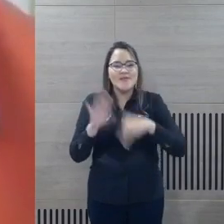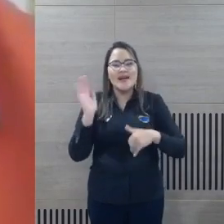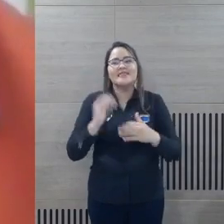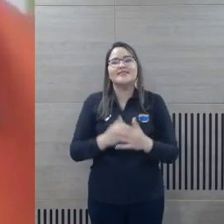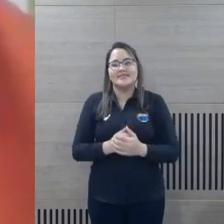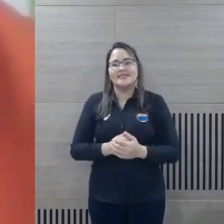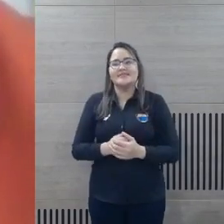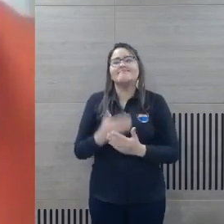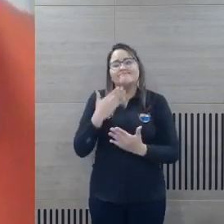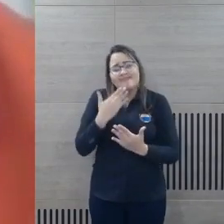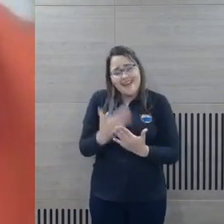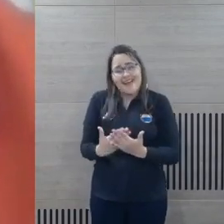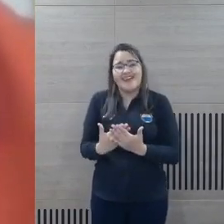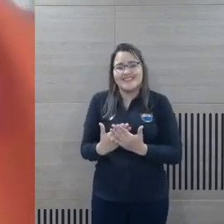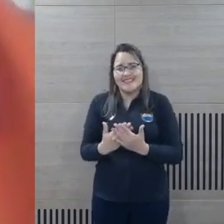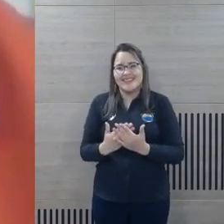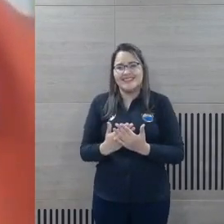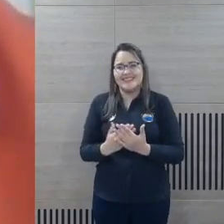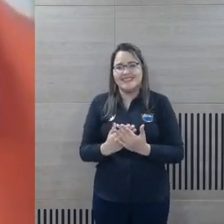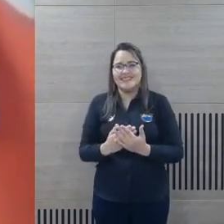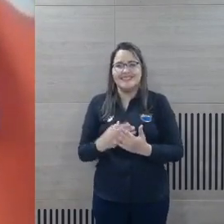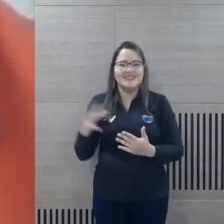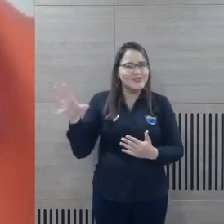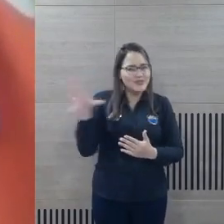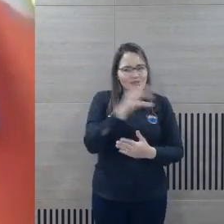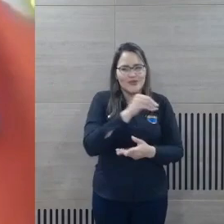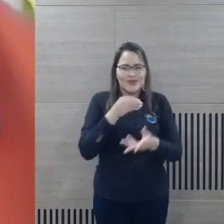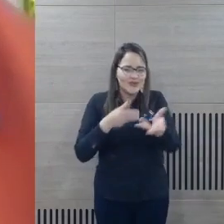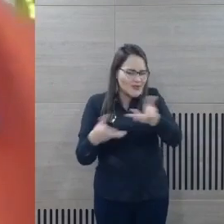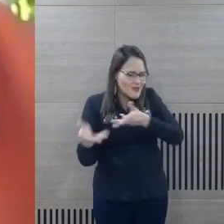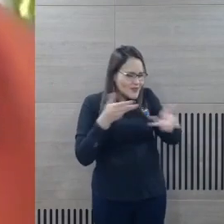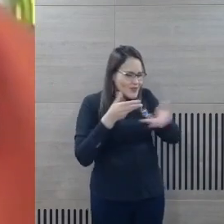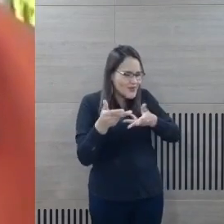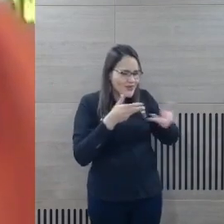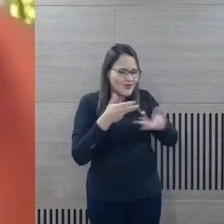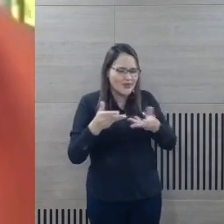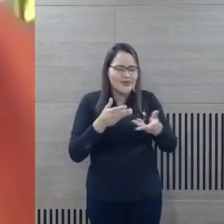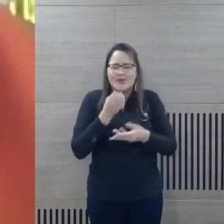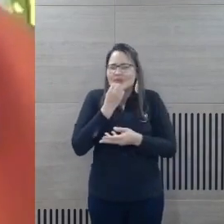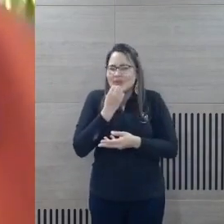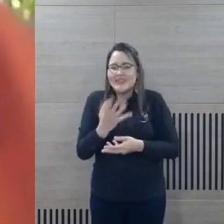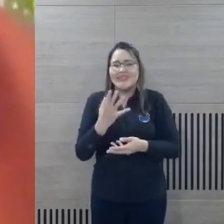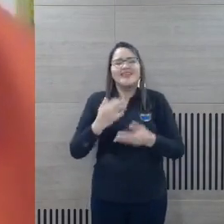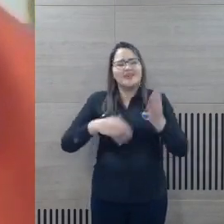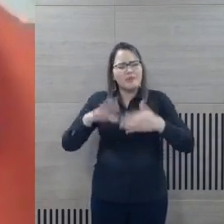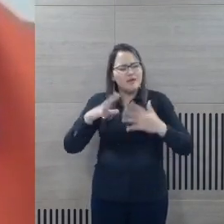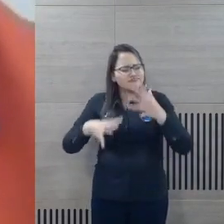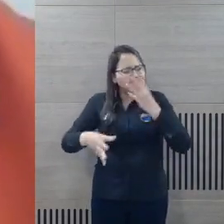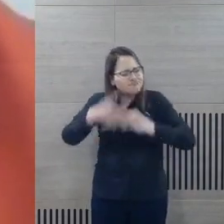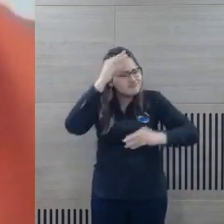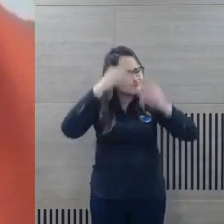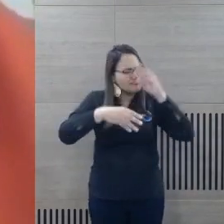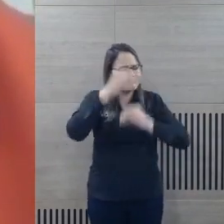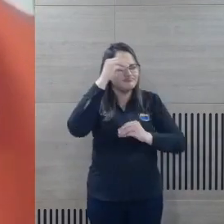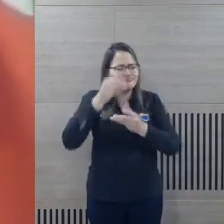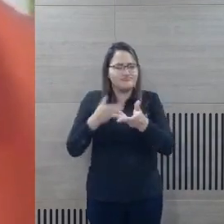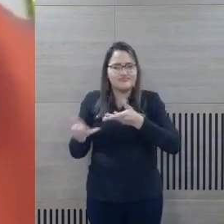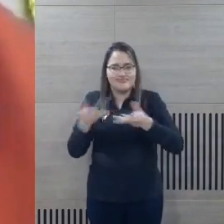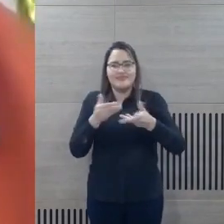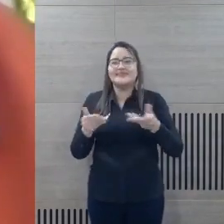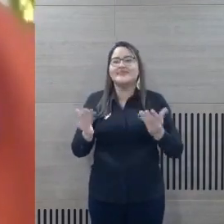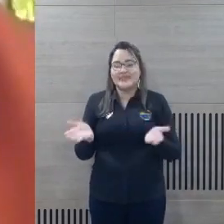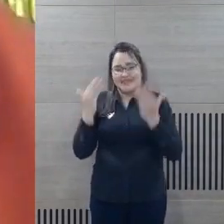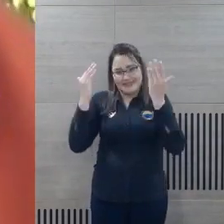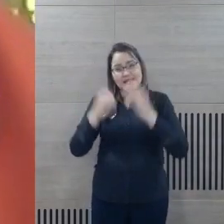de estudio, de tanto aprendizaje, realizados con mucho esfuerzo, sacrificio y trabajo en cada proyecto, quiz, parcial,